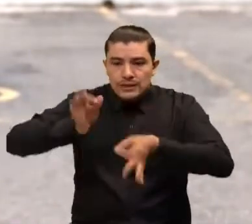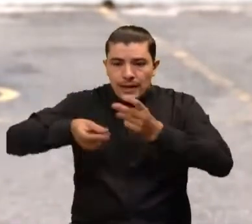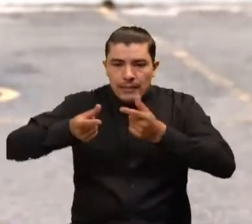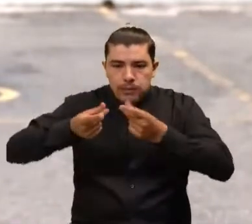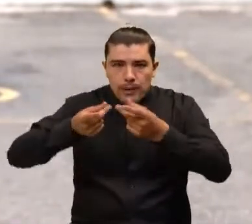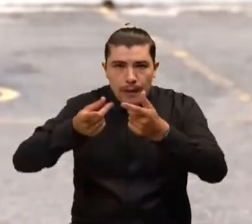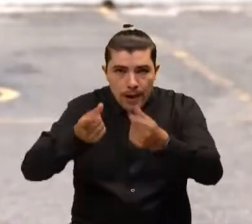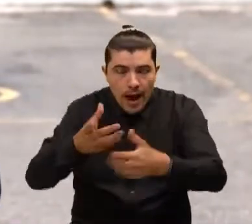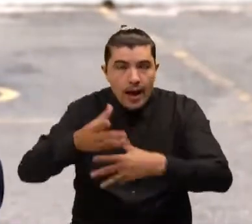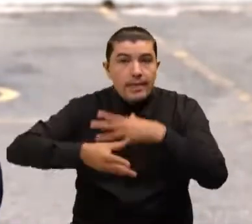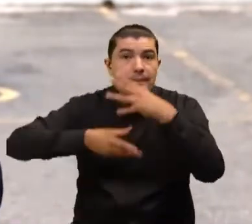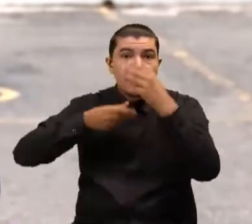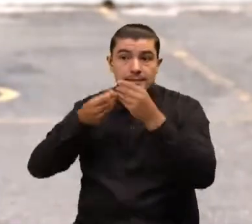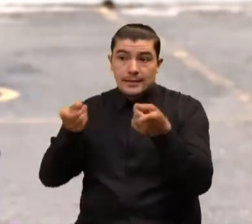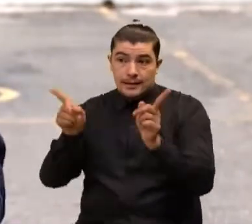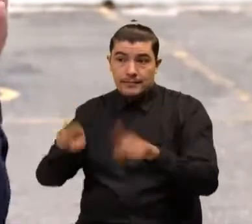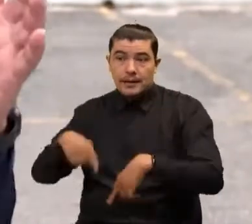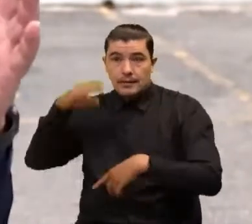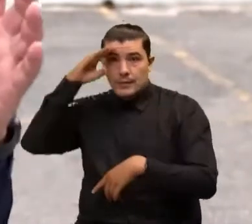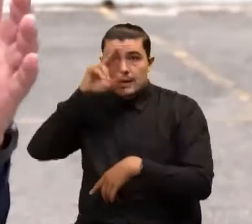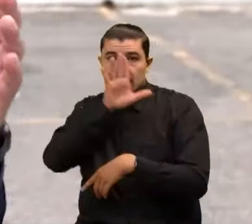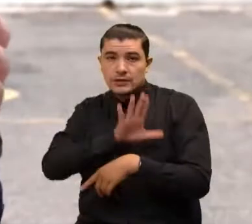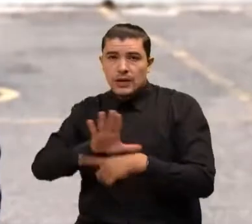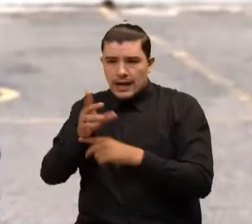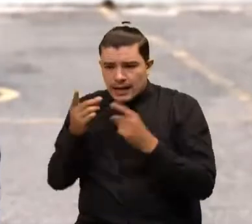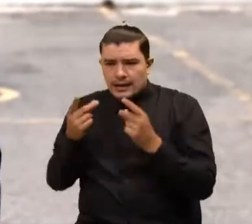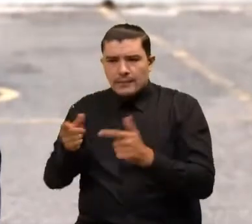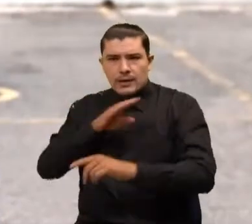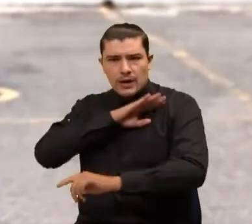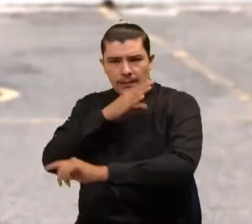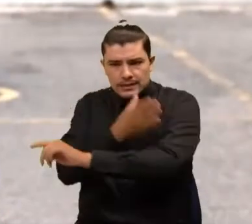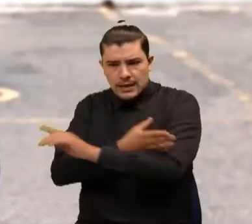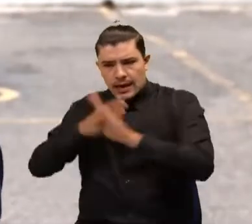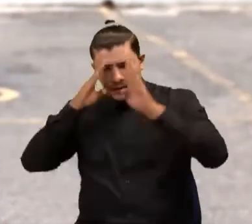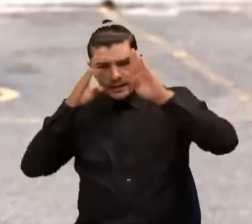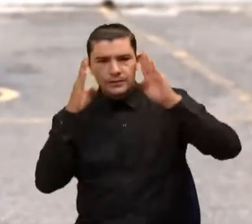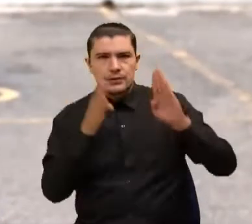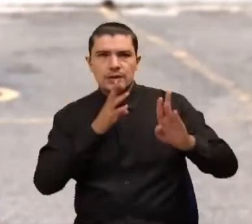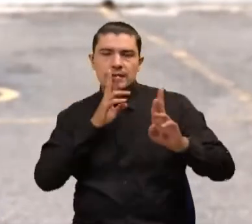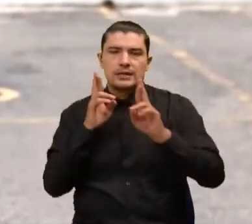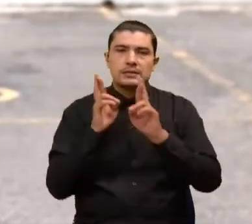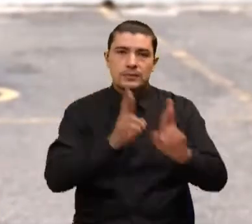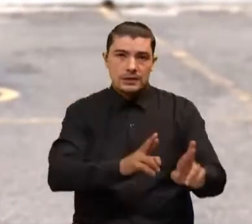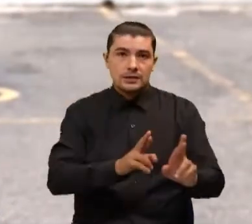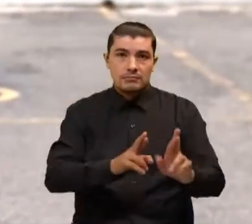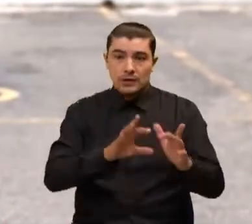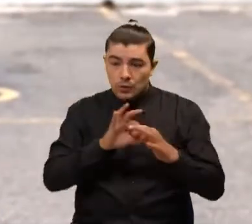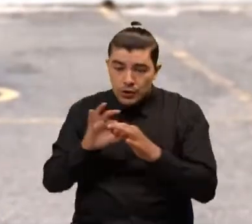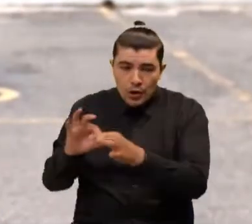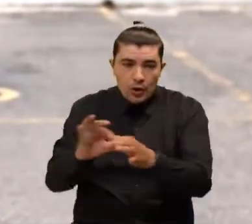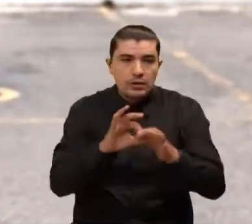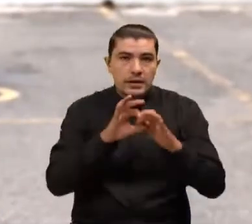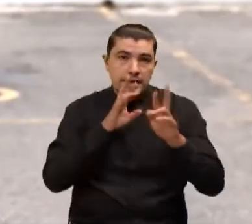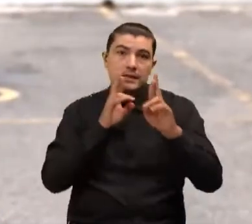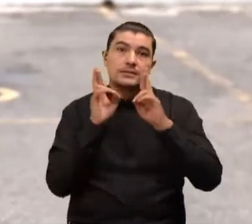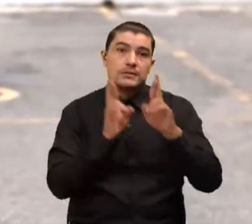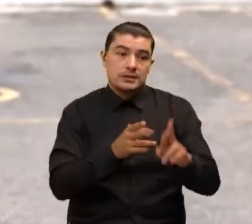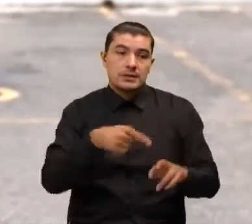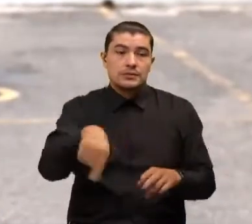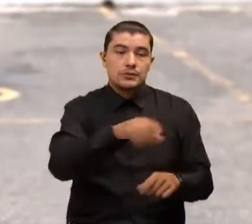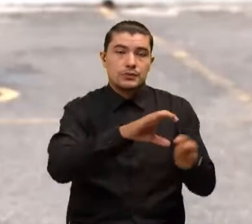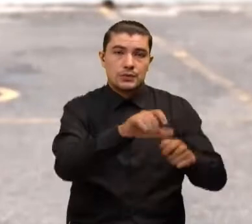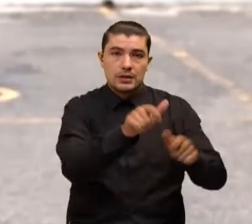con un buen componente policial. Con estas articulaciones hemos dado las respuestas que están esperando